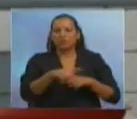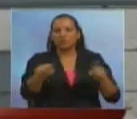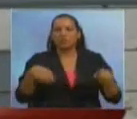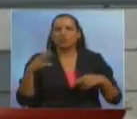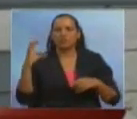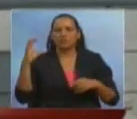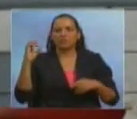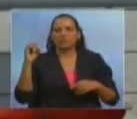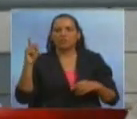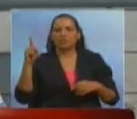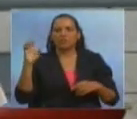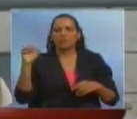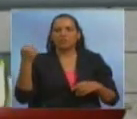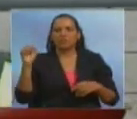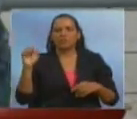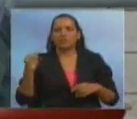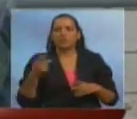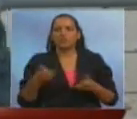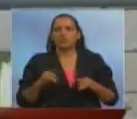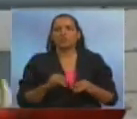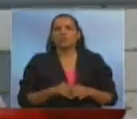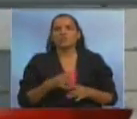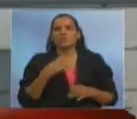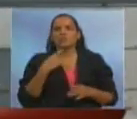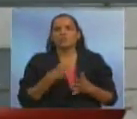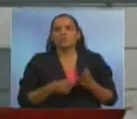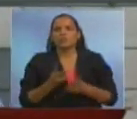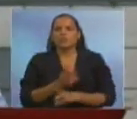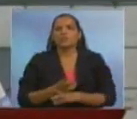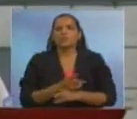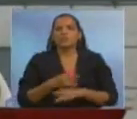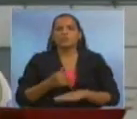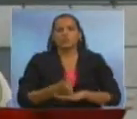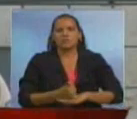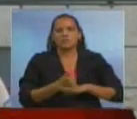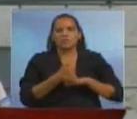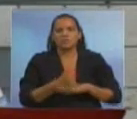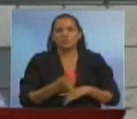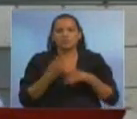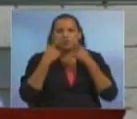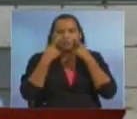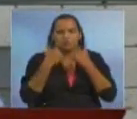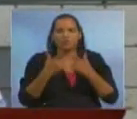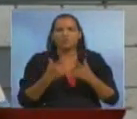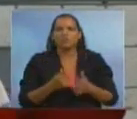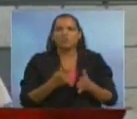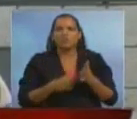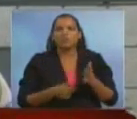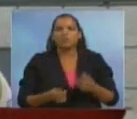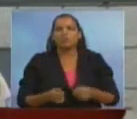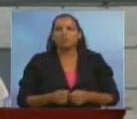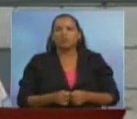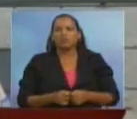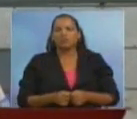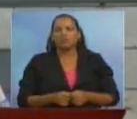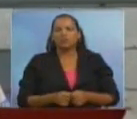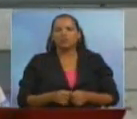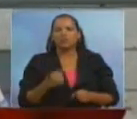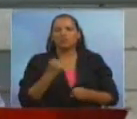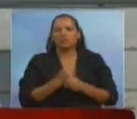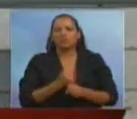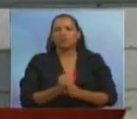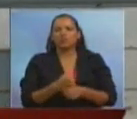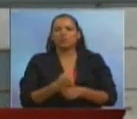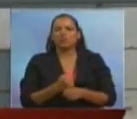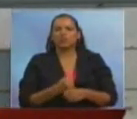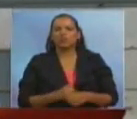Codesa y asimismo en Imbauto, a fin de precautelar y que las autoridades verifiquen y cuáles vean qué trabajos